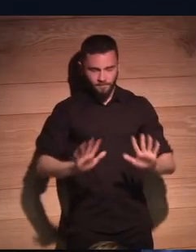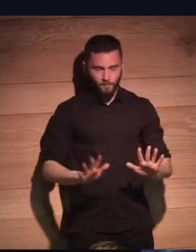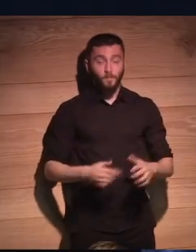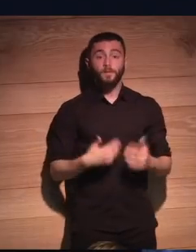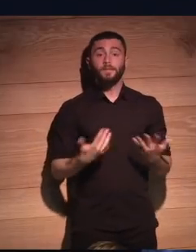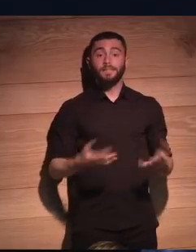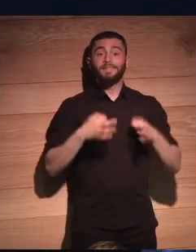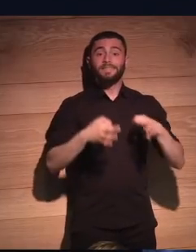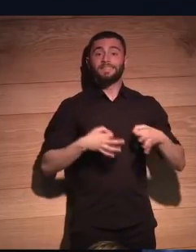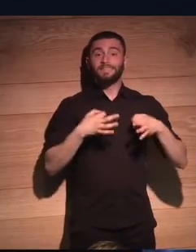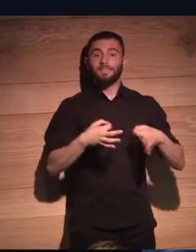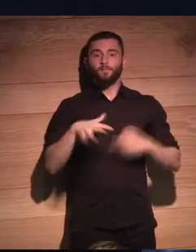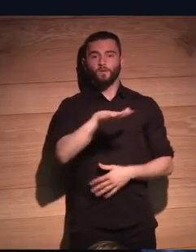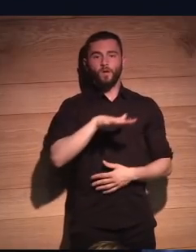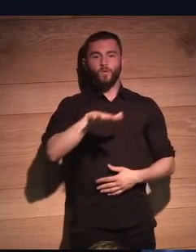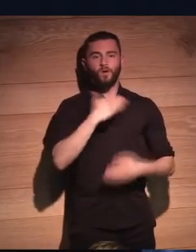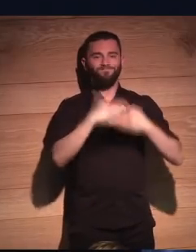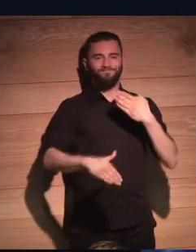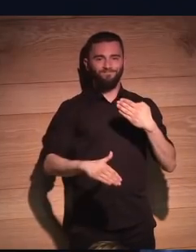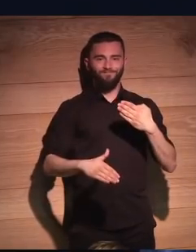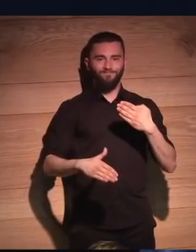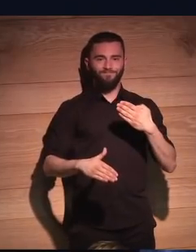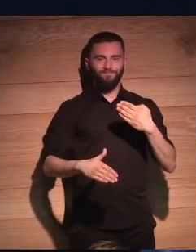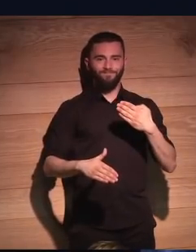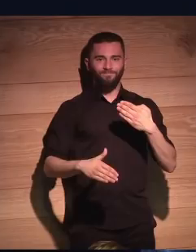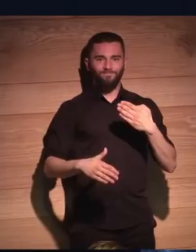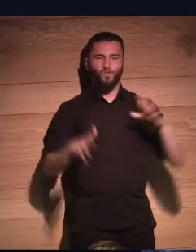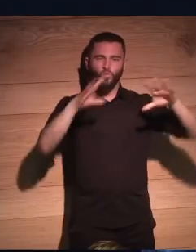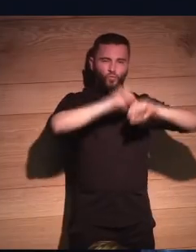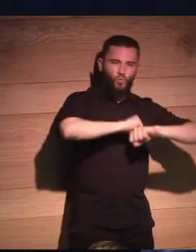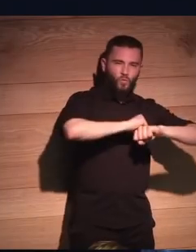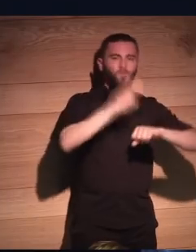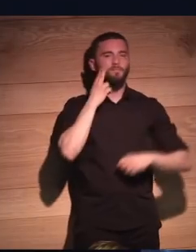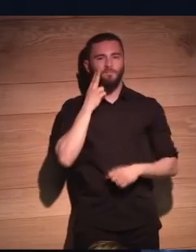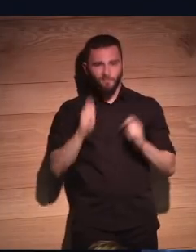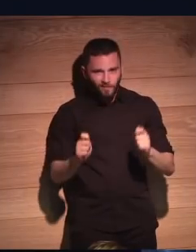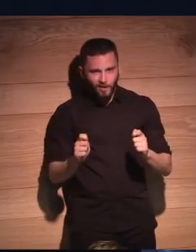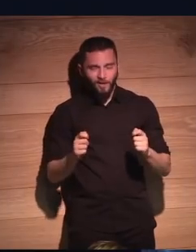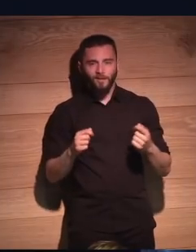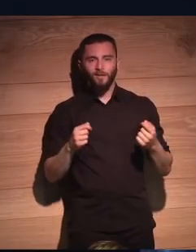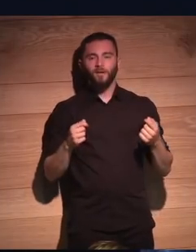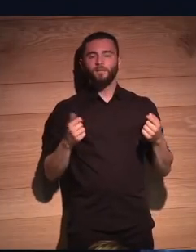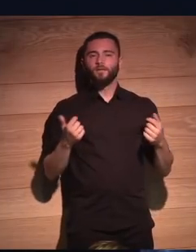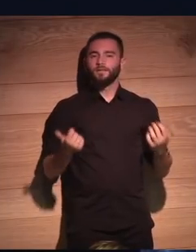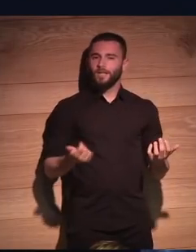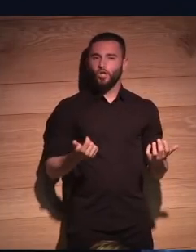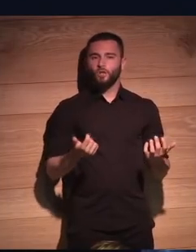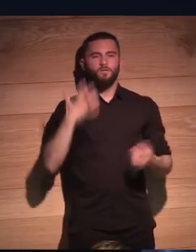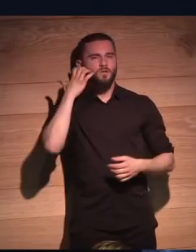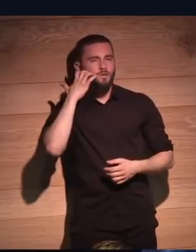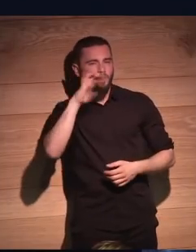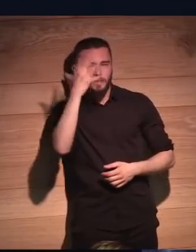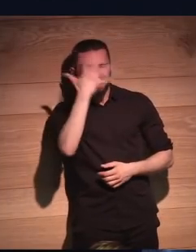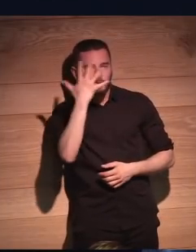siempre un territorio límite de lo sombrío, de lo aterrador, de lo siniestro,